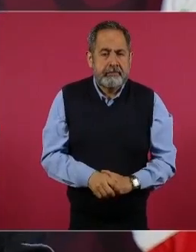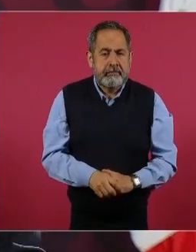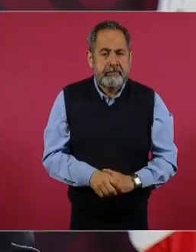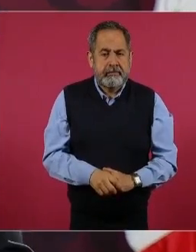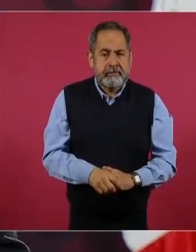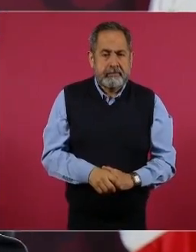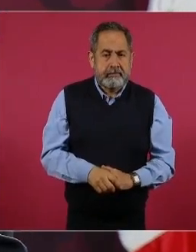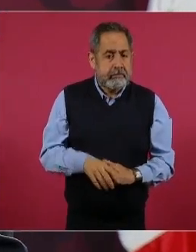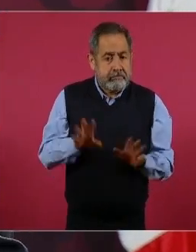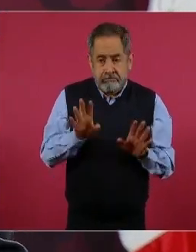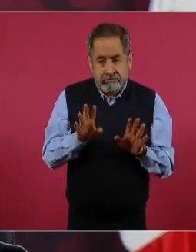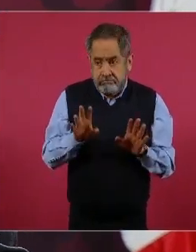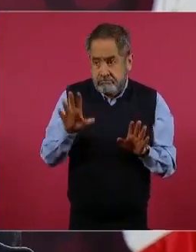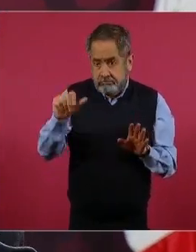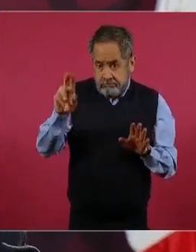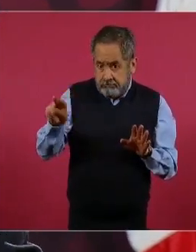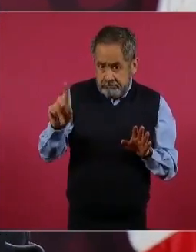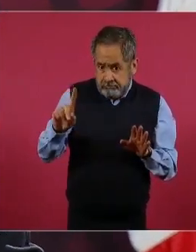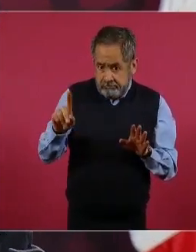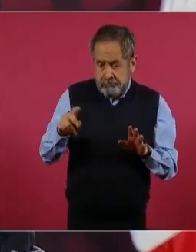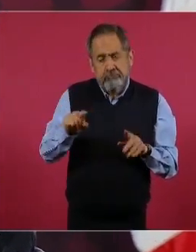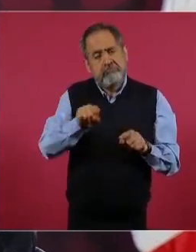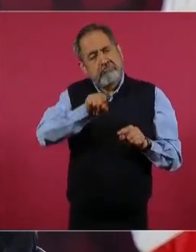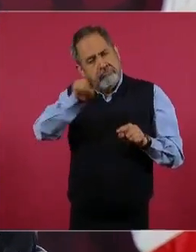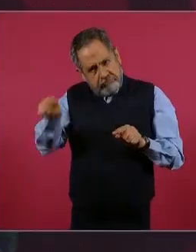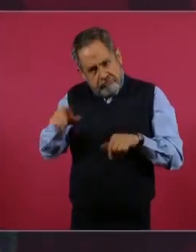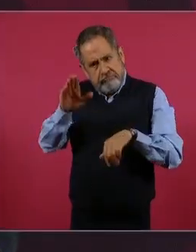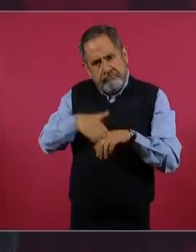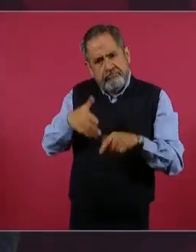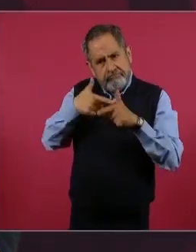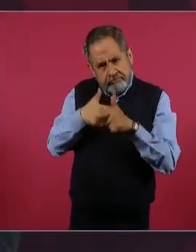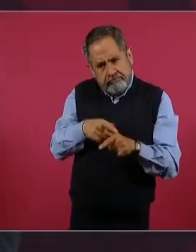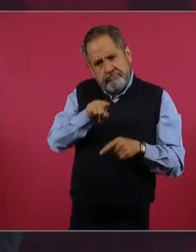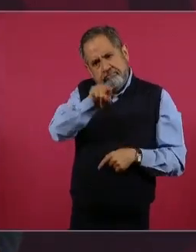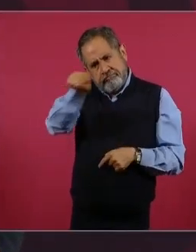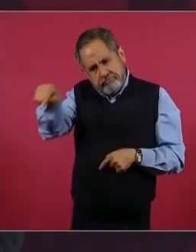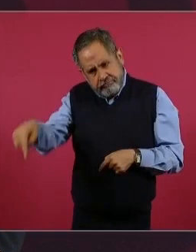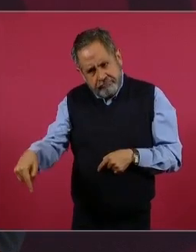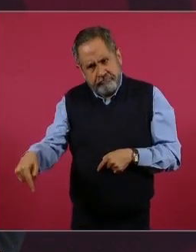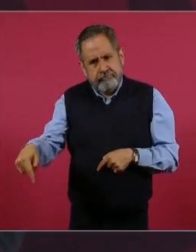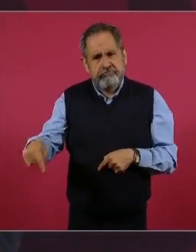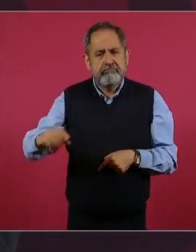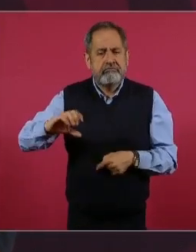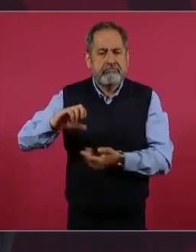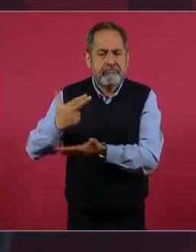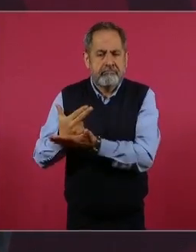Pero si no quieren bajarse en Cancún, se pueden seguir hasta Chetumal,